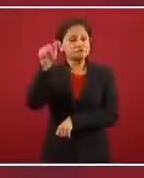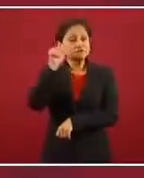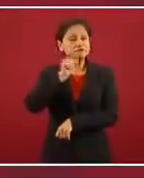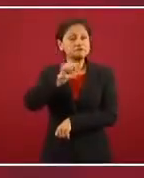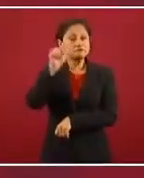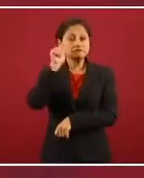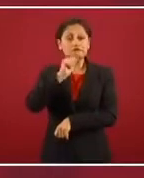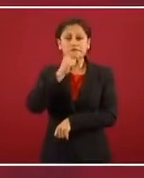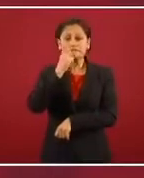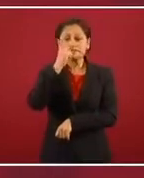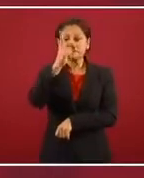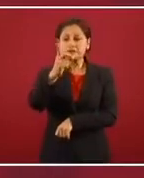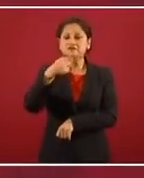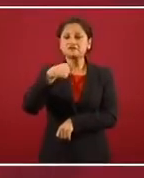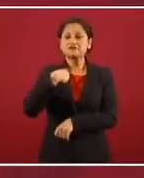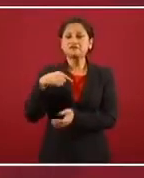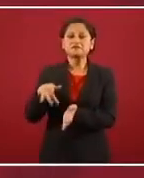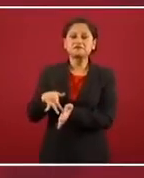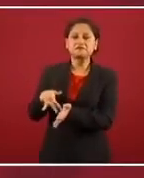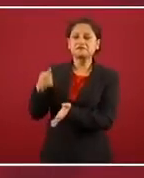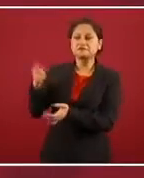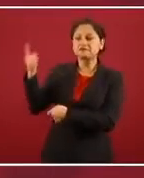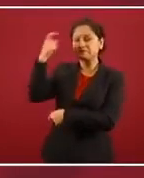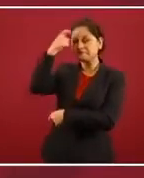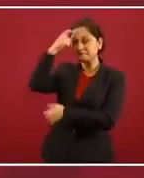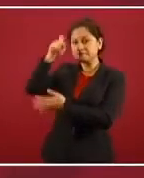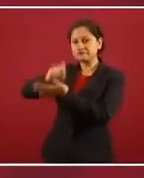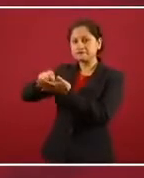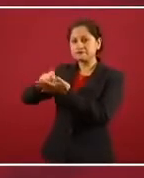copiando una frase de Omar Torrijos,